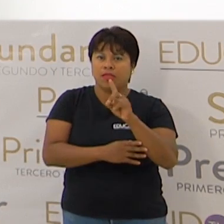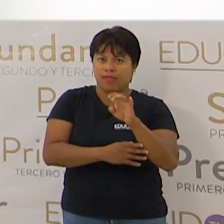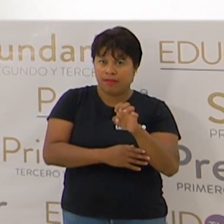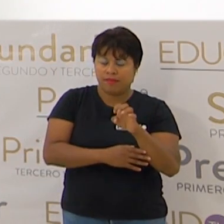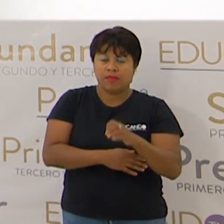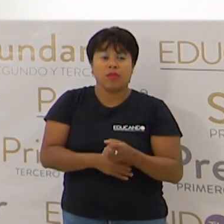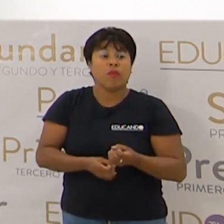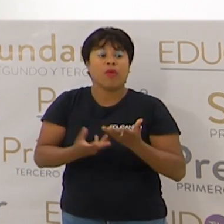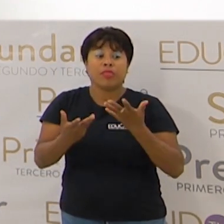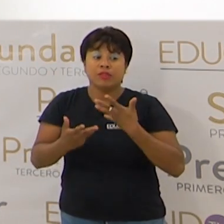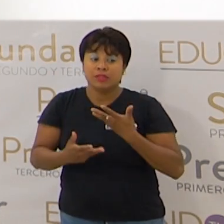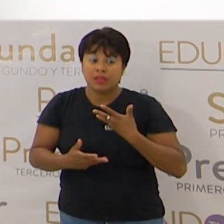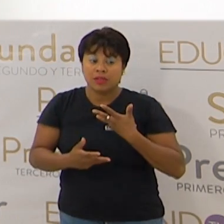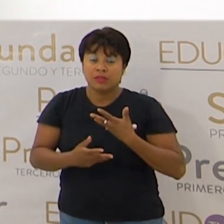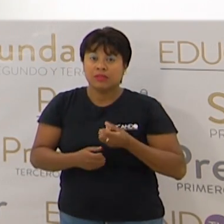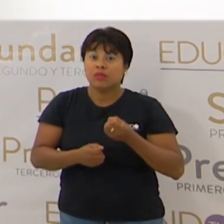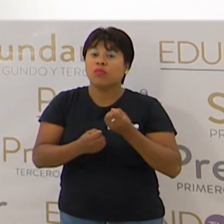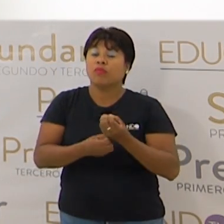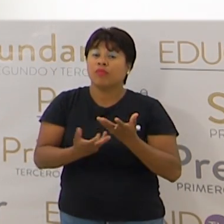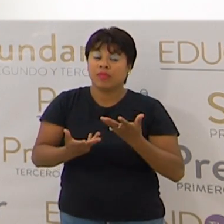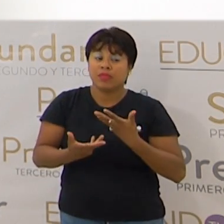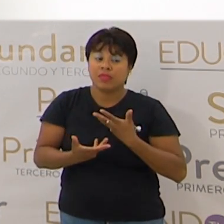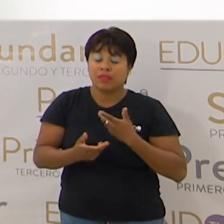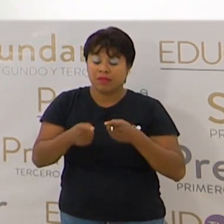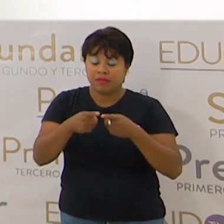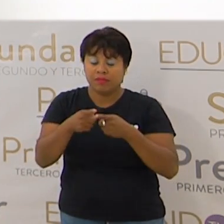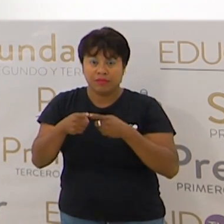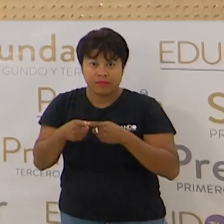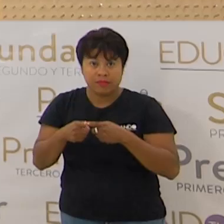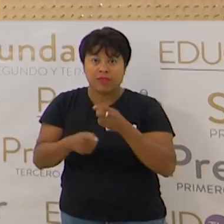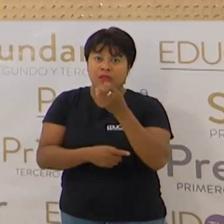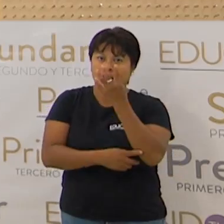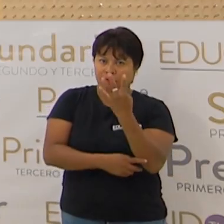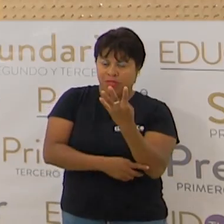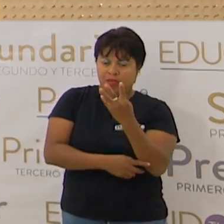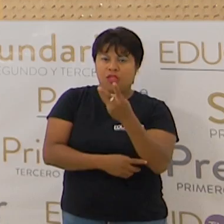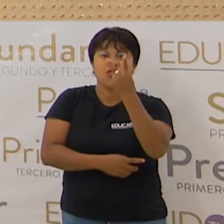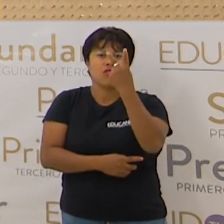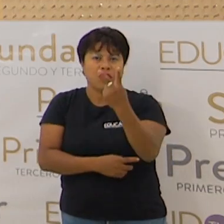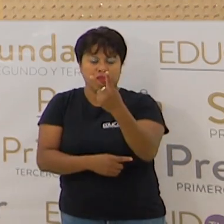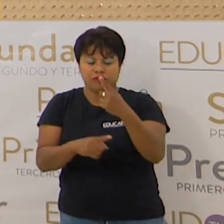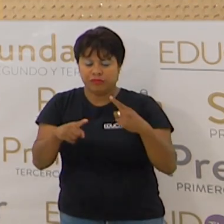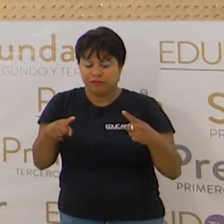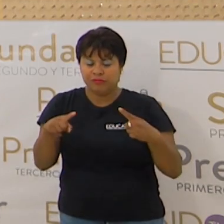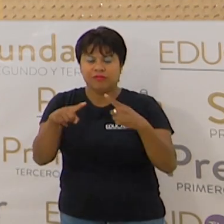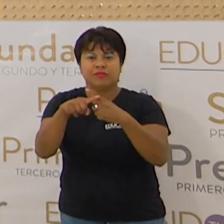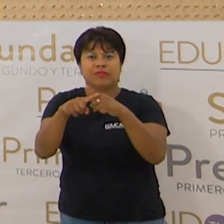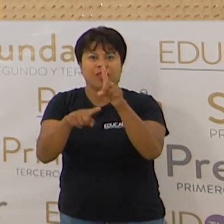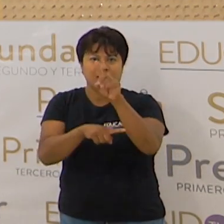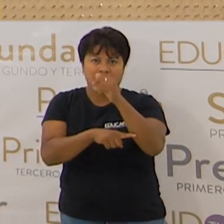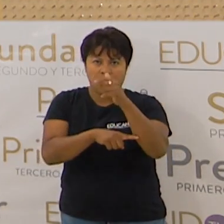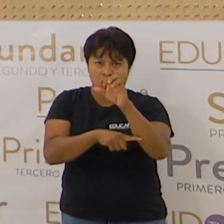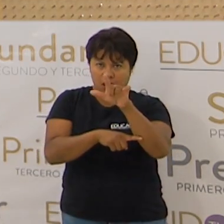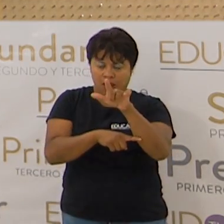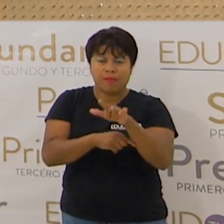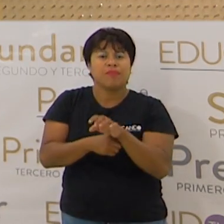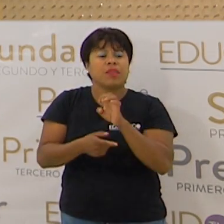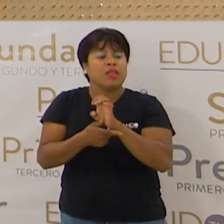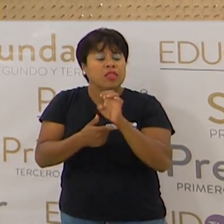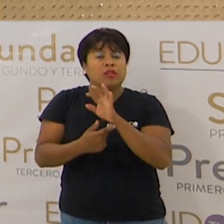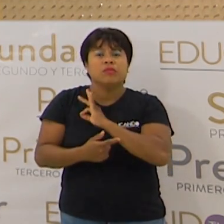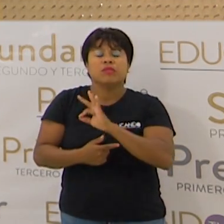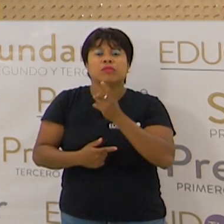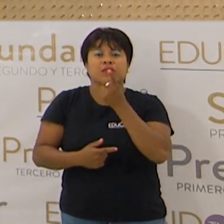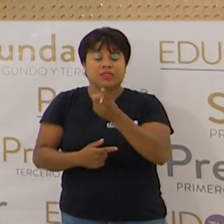4 vértices, ¿cuántas diagonales? Pues 2, ¿verdad? Entonces podemos decir